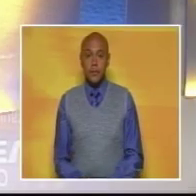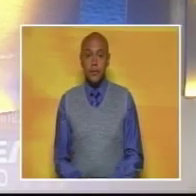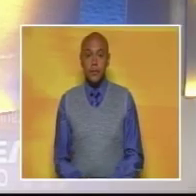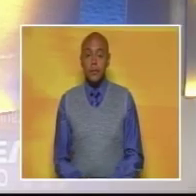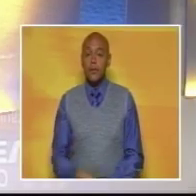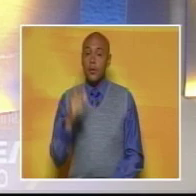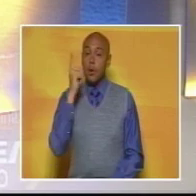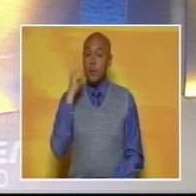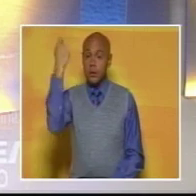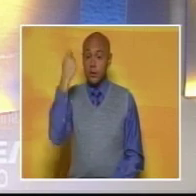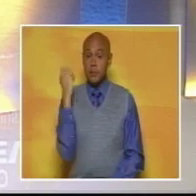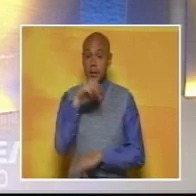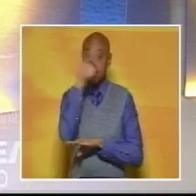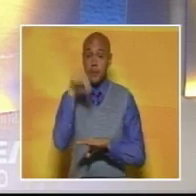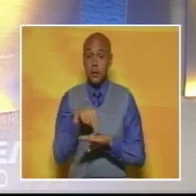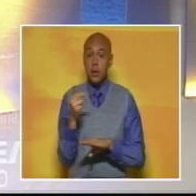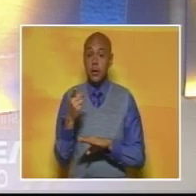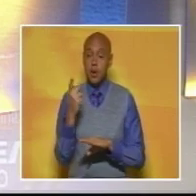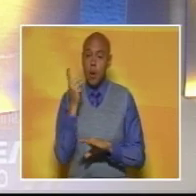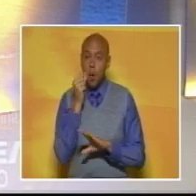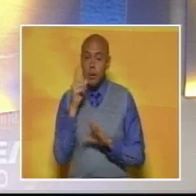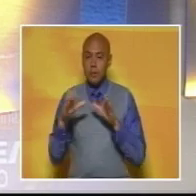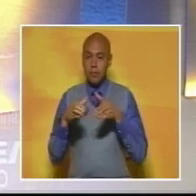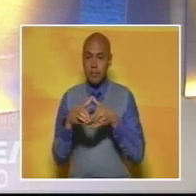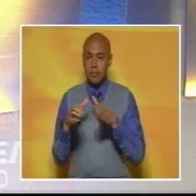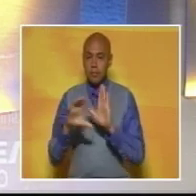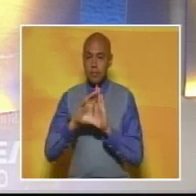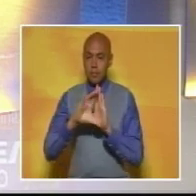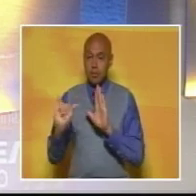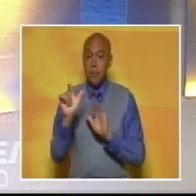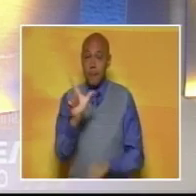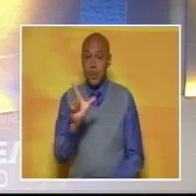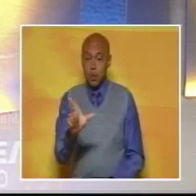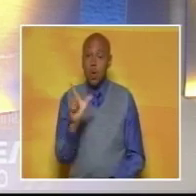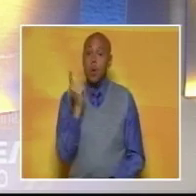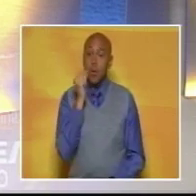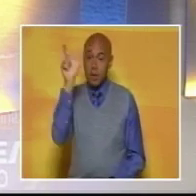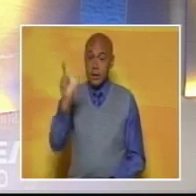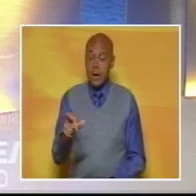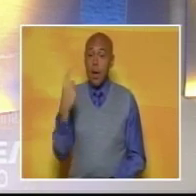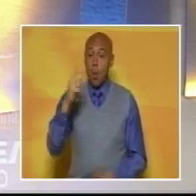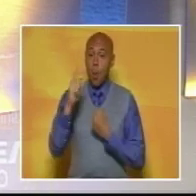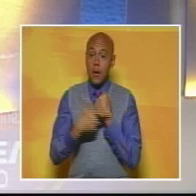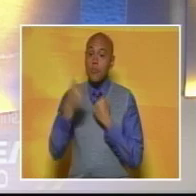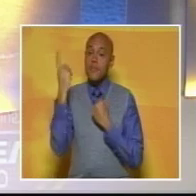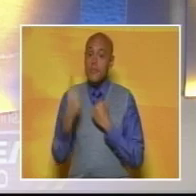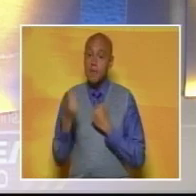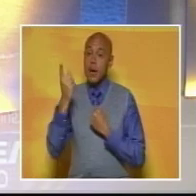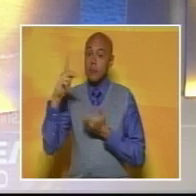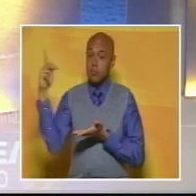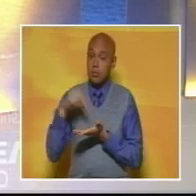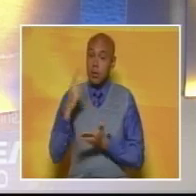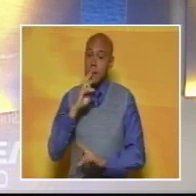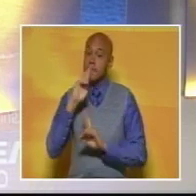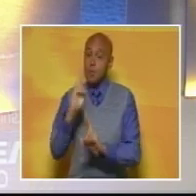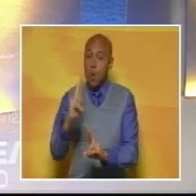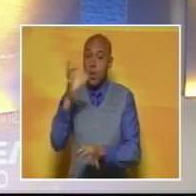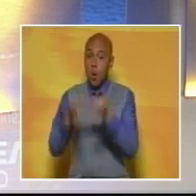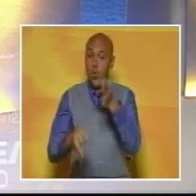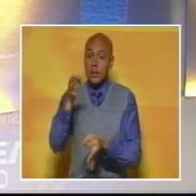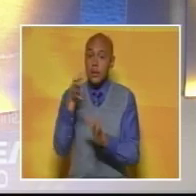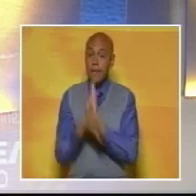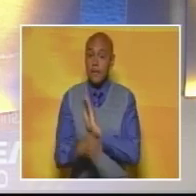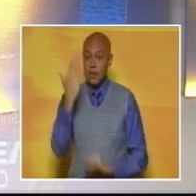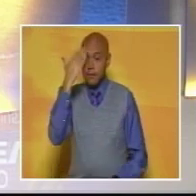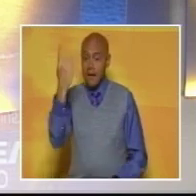El diputado ante la Asamblea Nacional por el PSUV, Julio Chávez, aseguró que Juan Guaidó debe responder ante la justicia. A su juicio, Guaidó ha